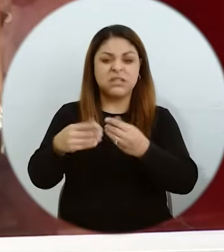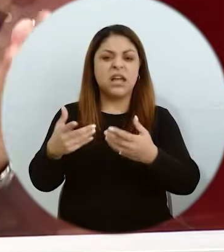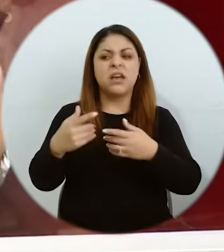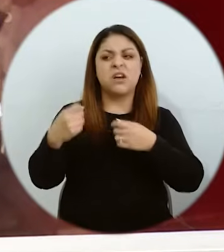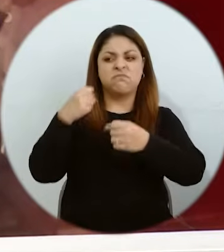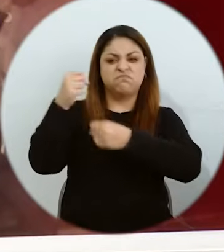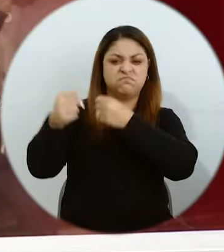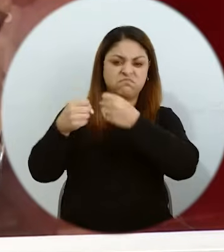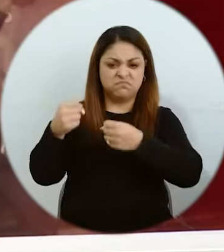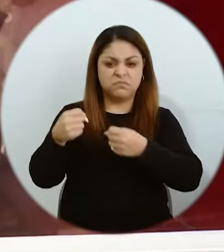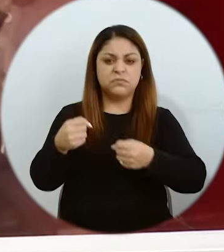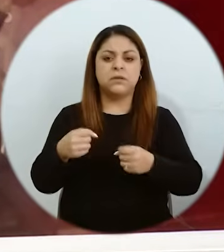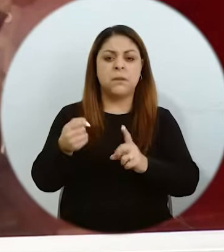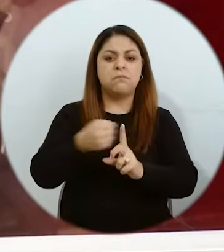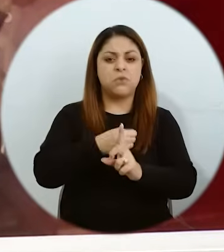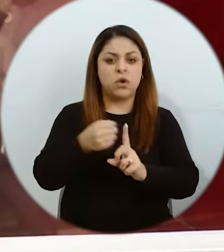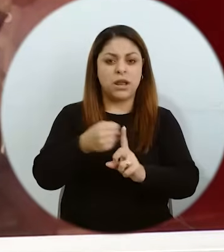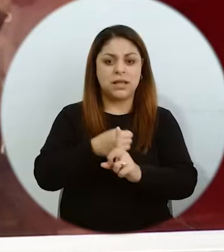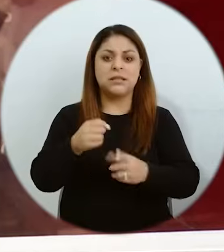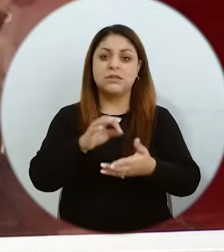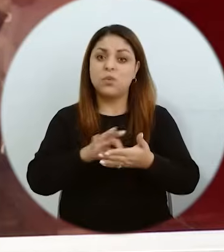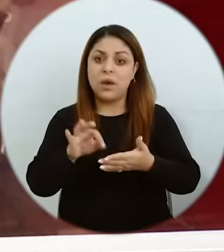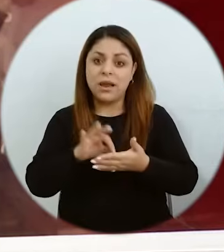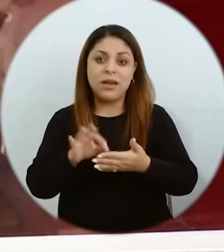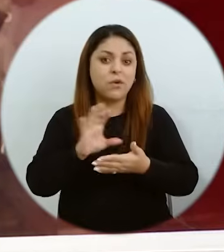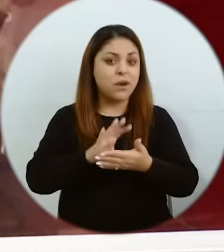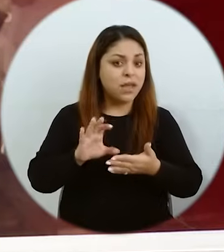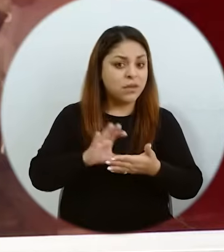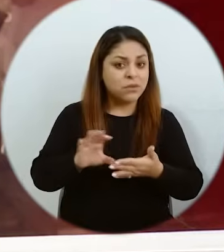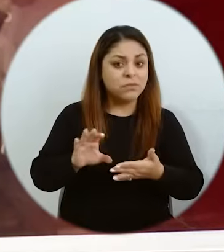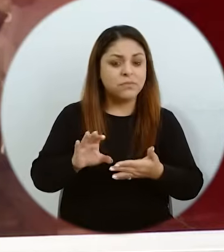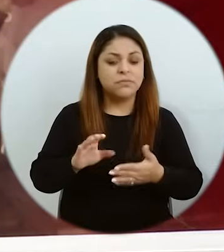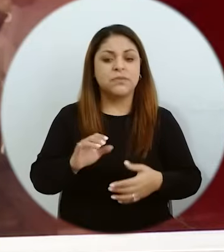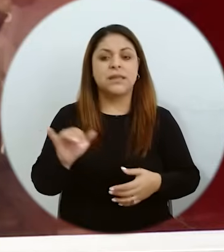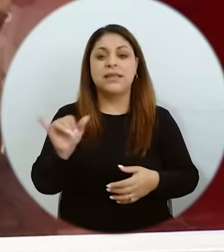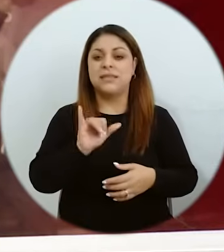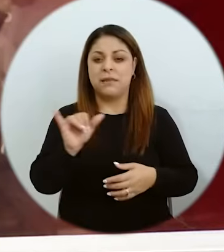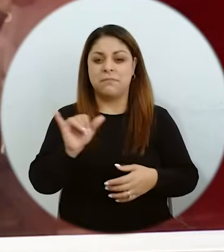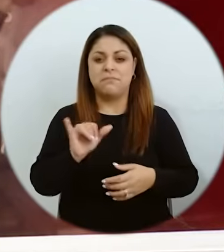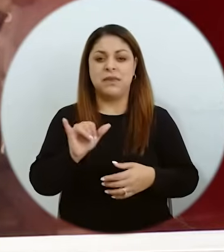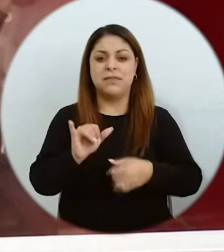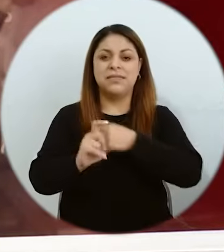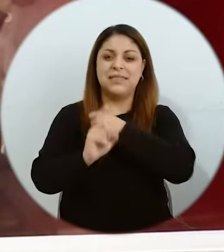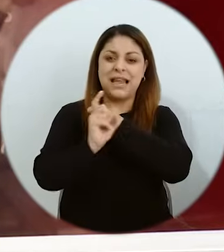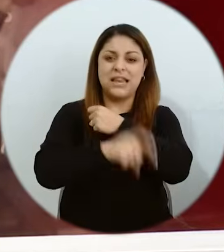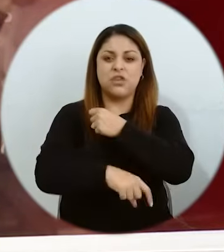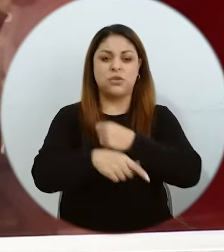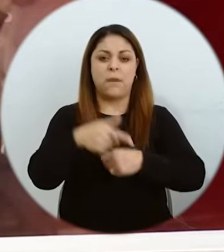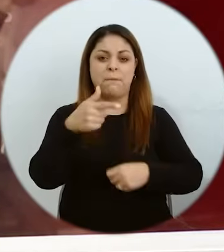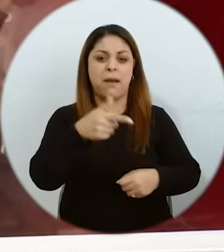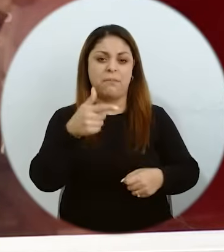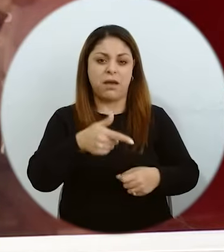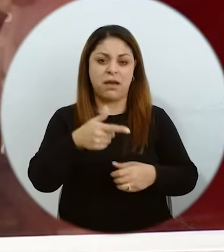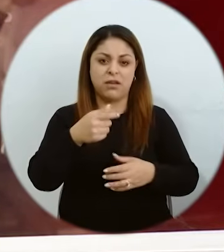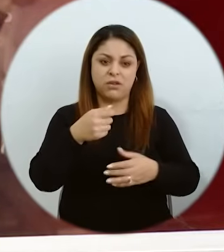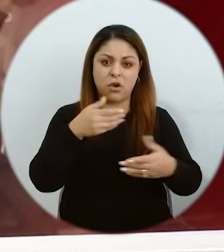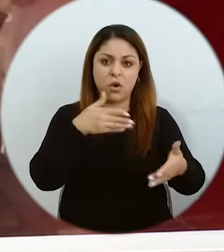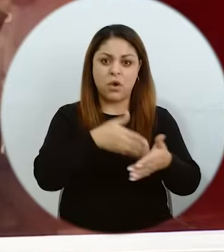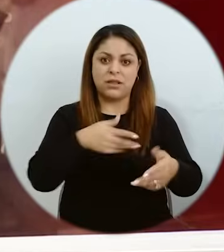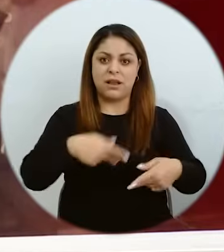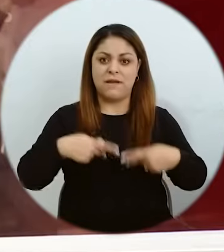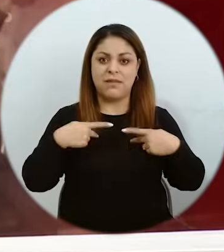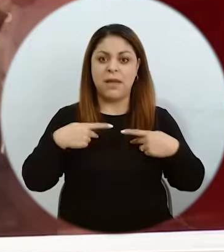que son las riñas, violencia en los centros educativos, ¿verdad? Y también en delitos contra la vida. En solo